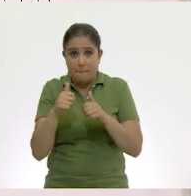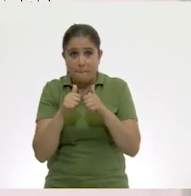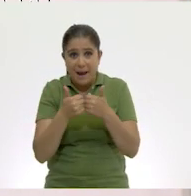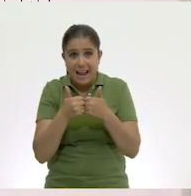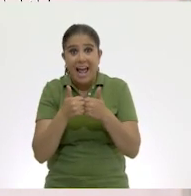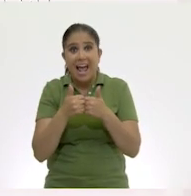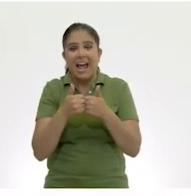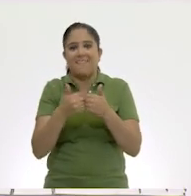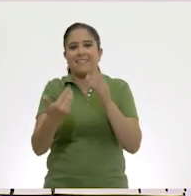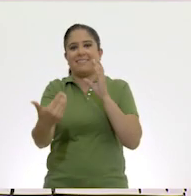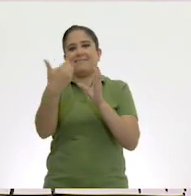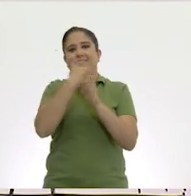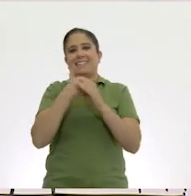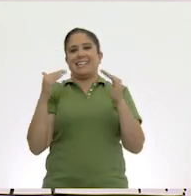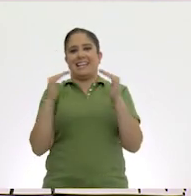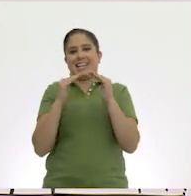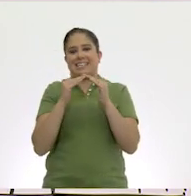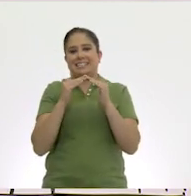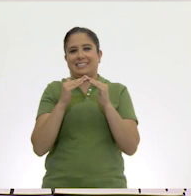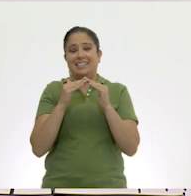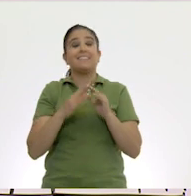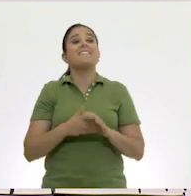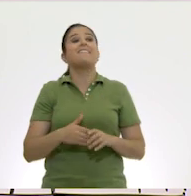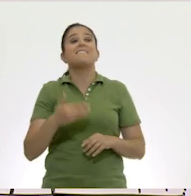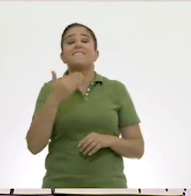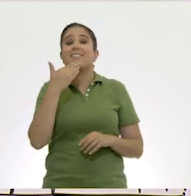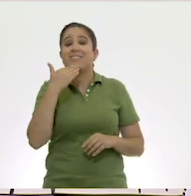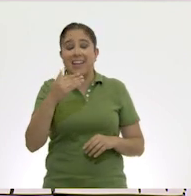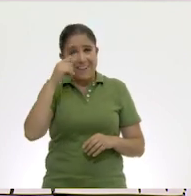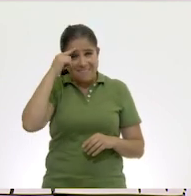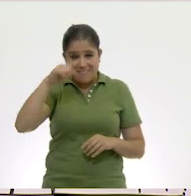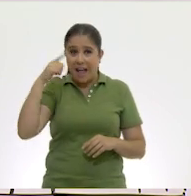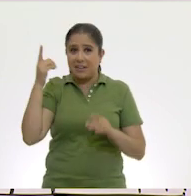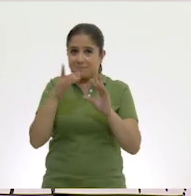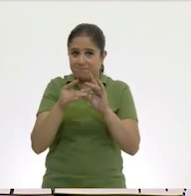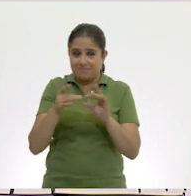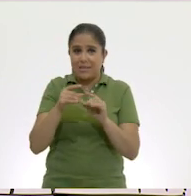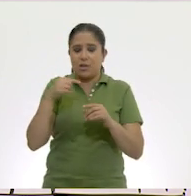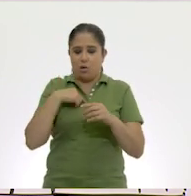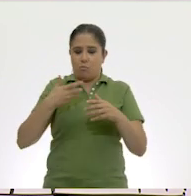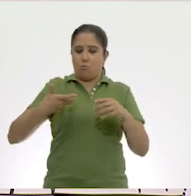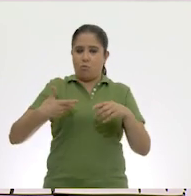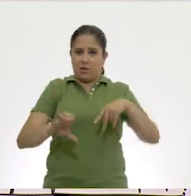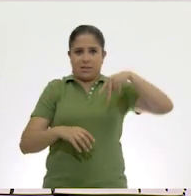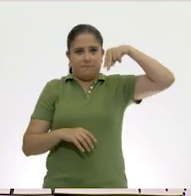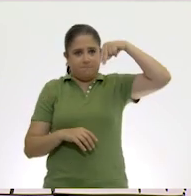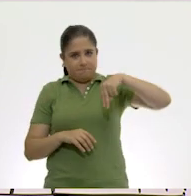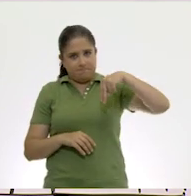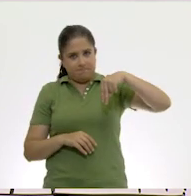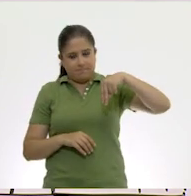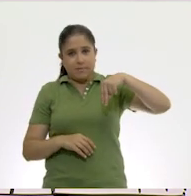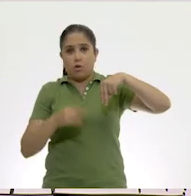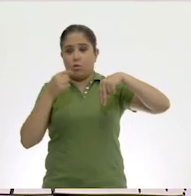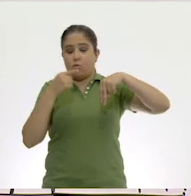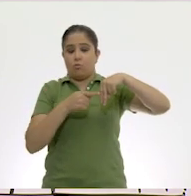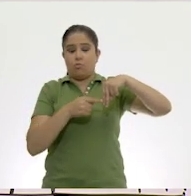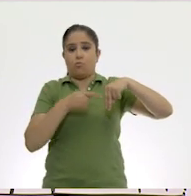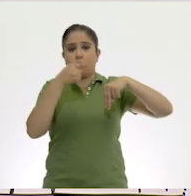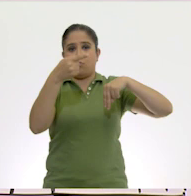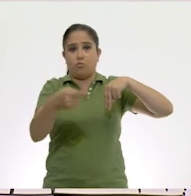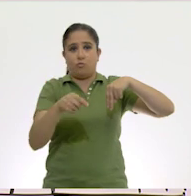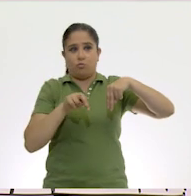va a llegar a mi casa muy bien mira está fácil la referencia llegó a boliche camino